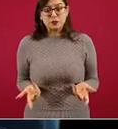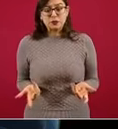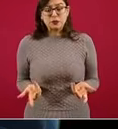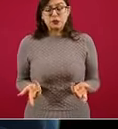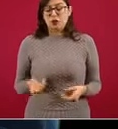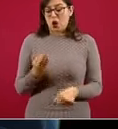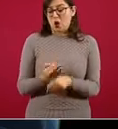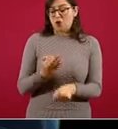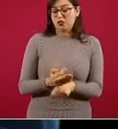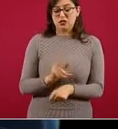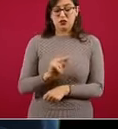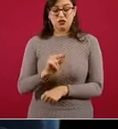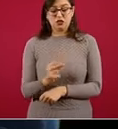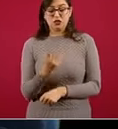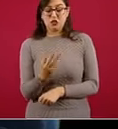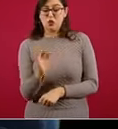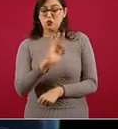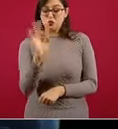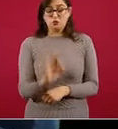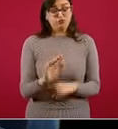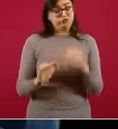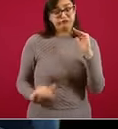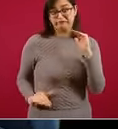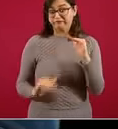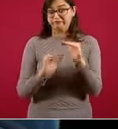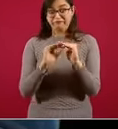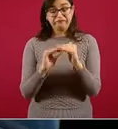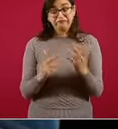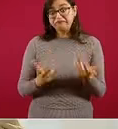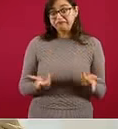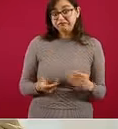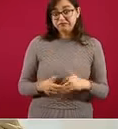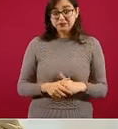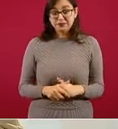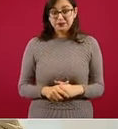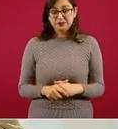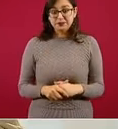en 84% es muy elevado. Sí,